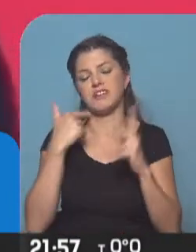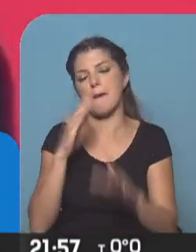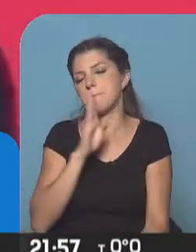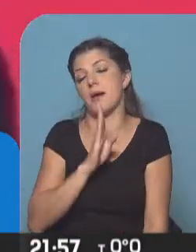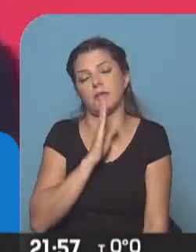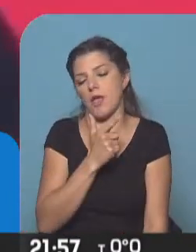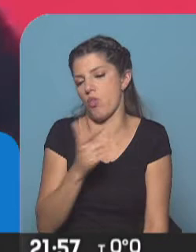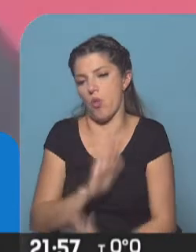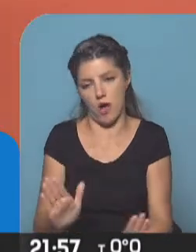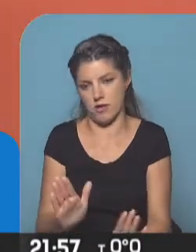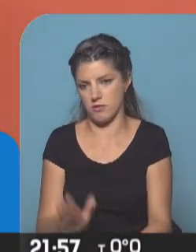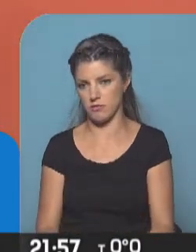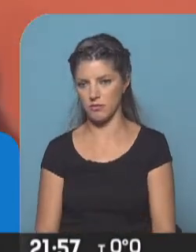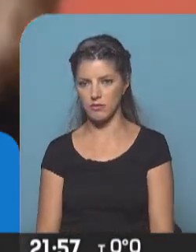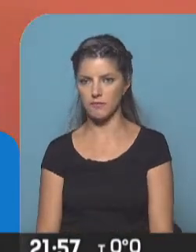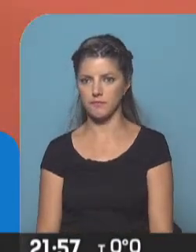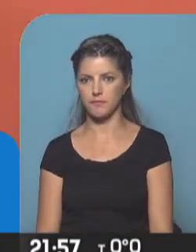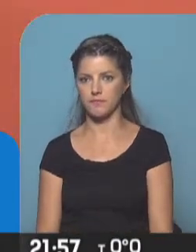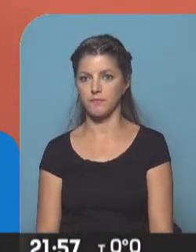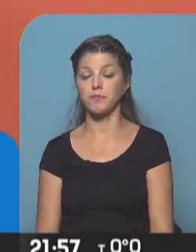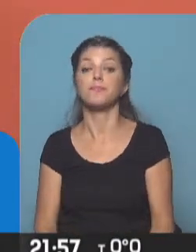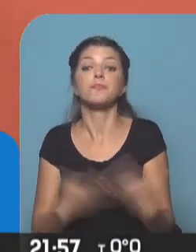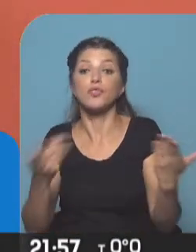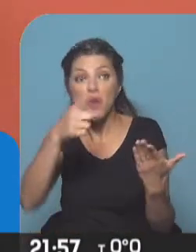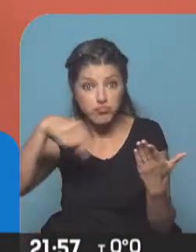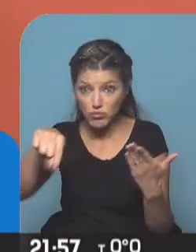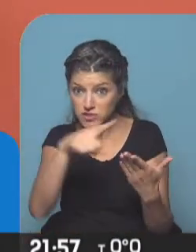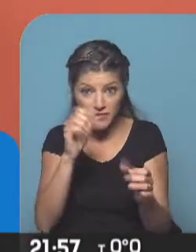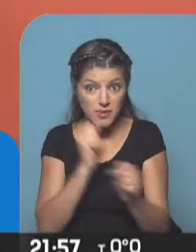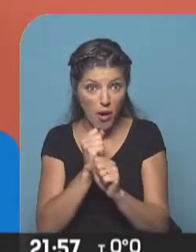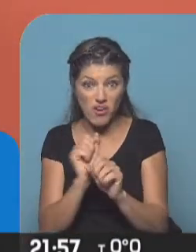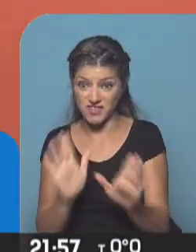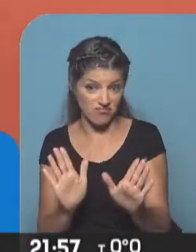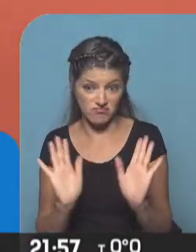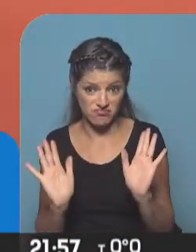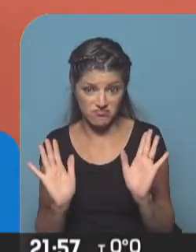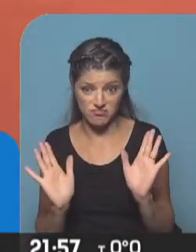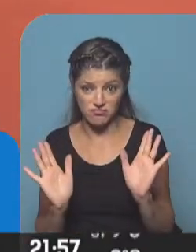paciencia que tenía hace 20 años. Entonces el oficio de ustedes es ese,